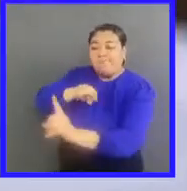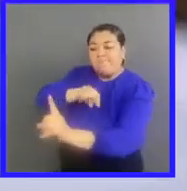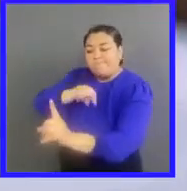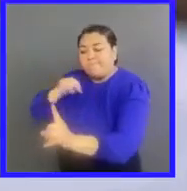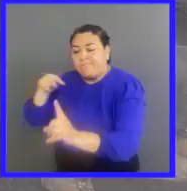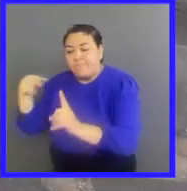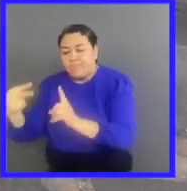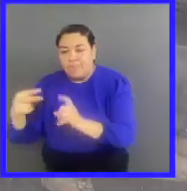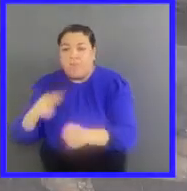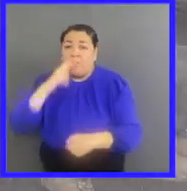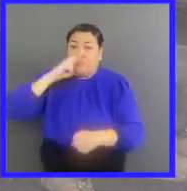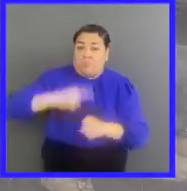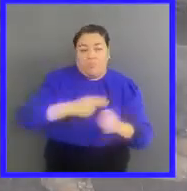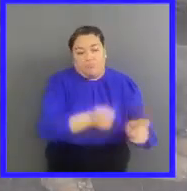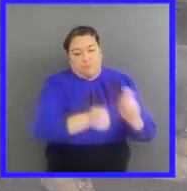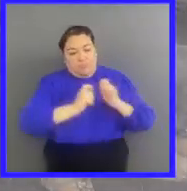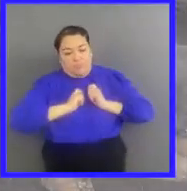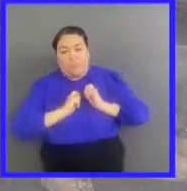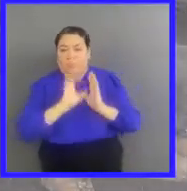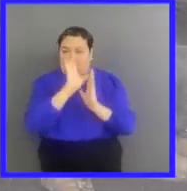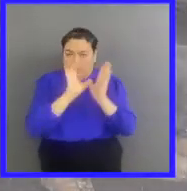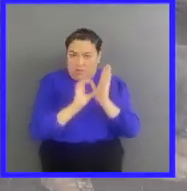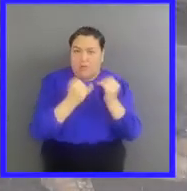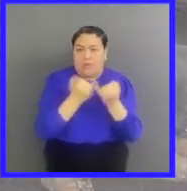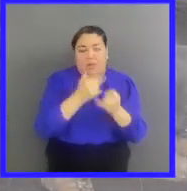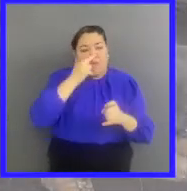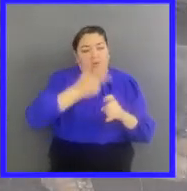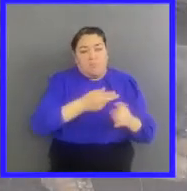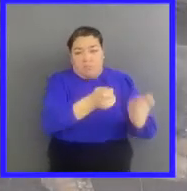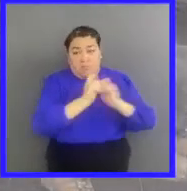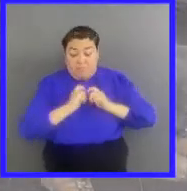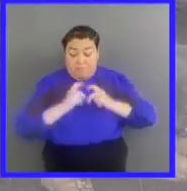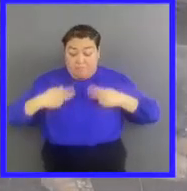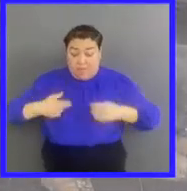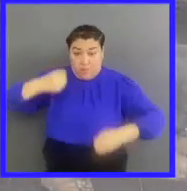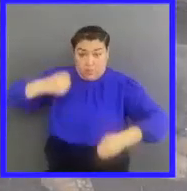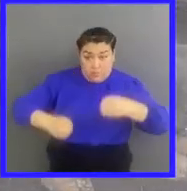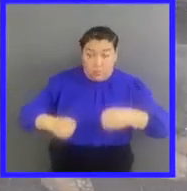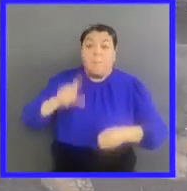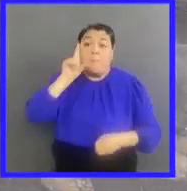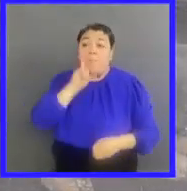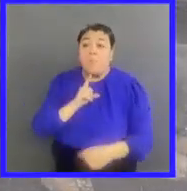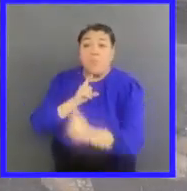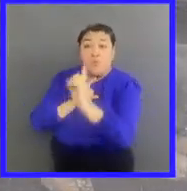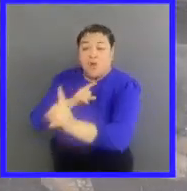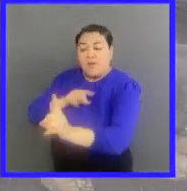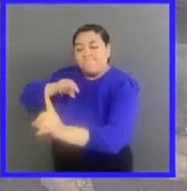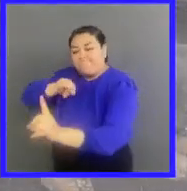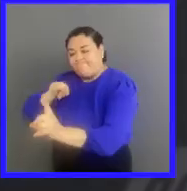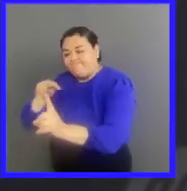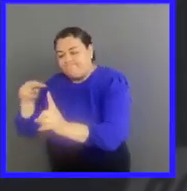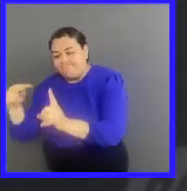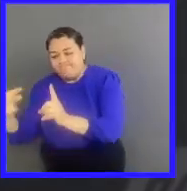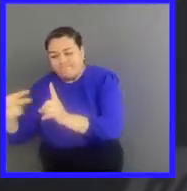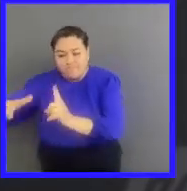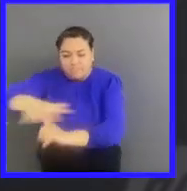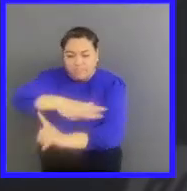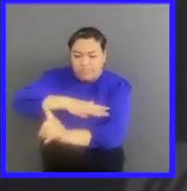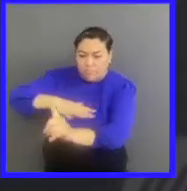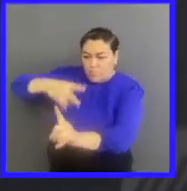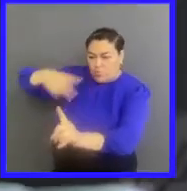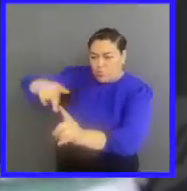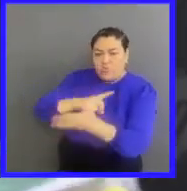y ética que exige a las personas juzgadoras un compromiso con la garantía y respeto de los derechos humanos. El